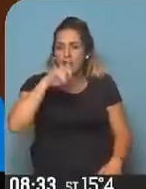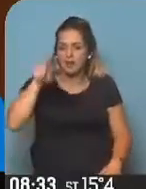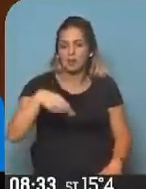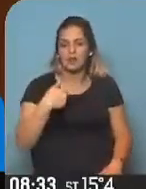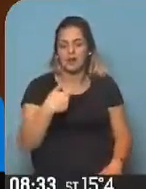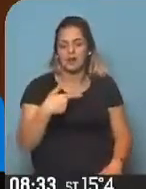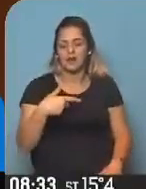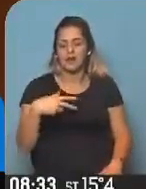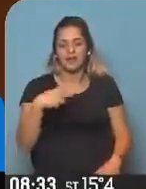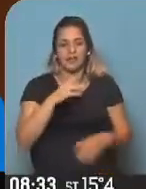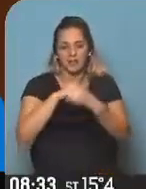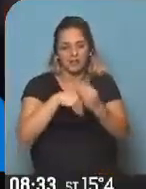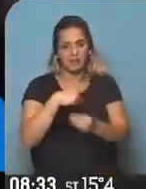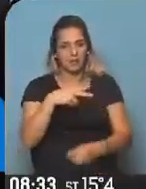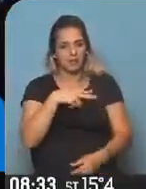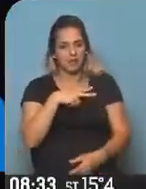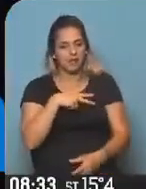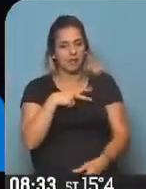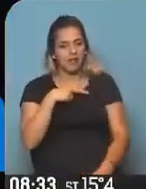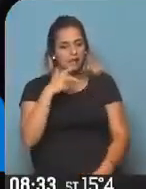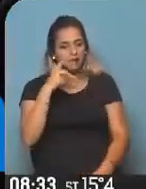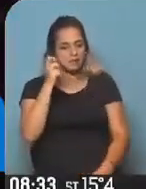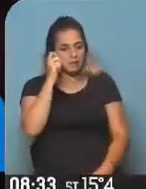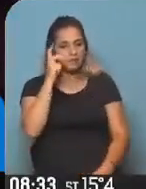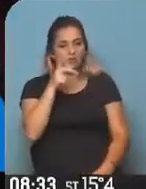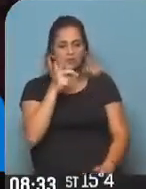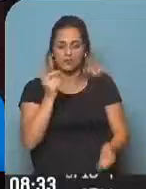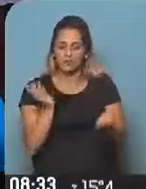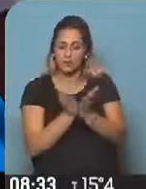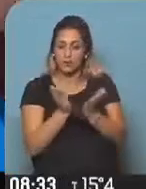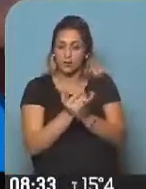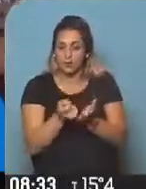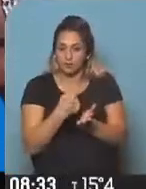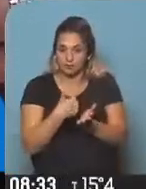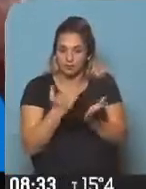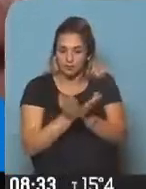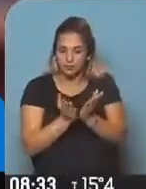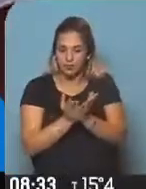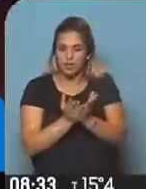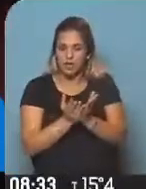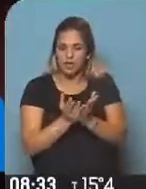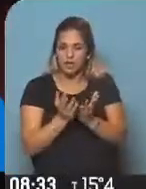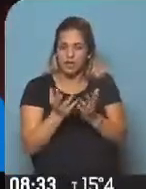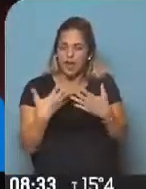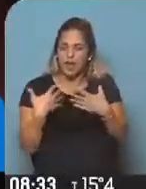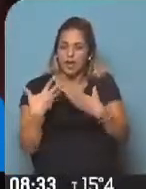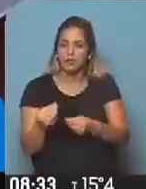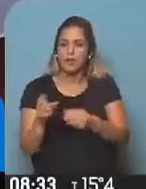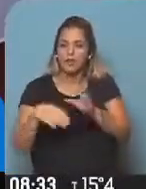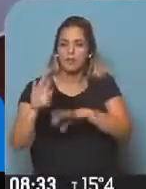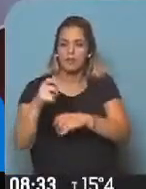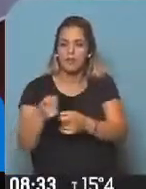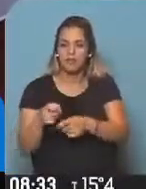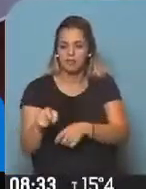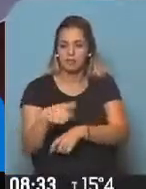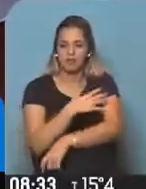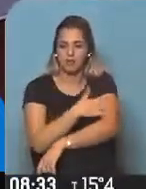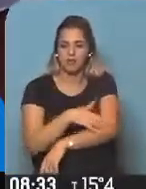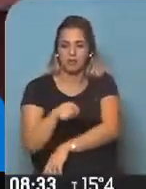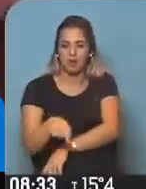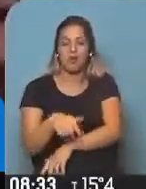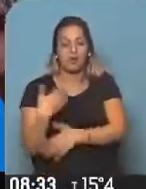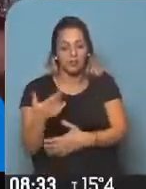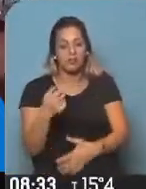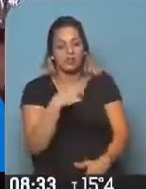acomodados empiezan a defender que además de estudiar ellos hacer algo por los más pobres y en sus bar por los 100 años de ley exactamente